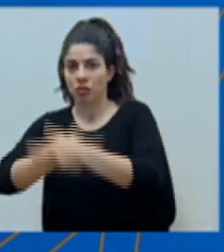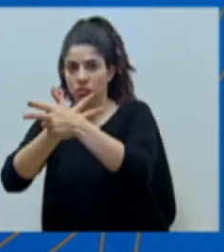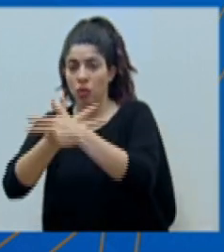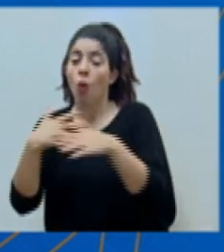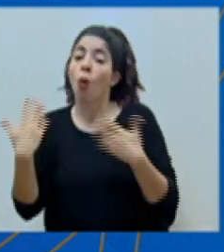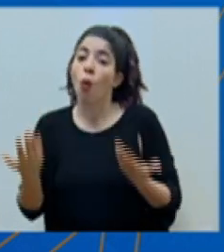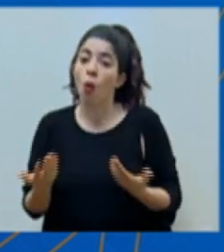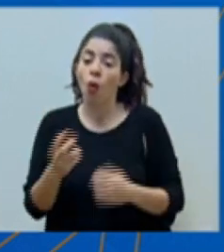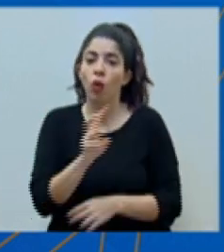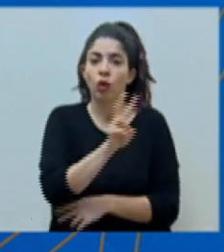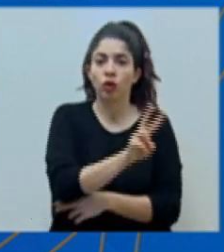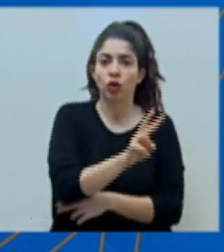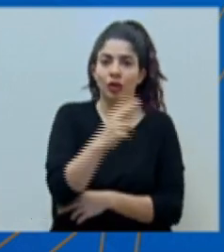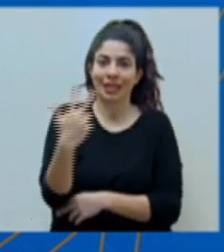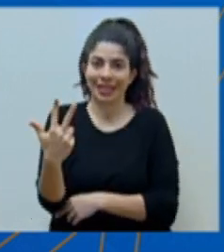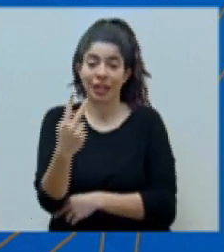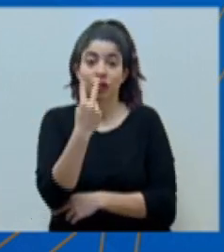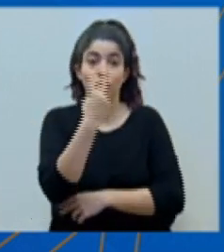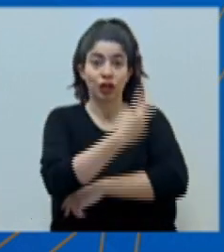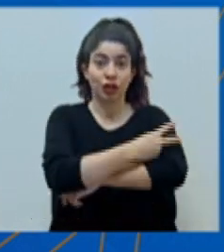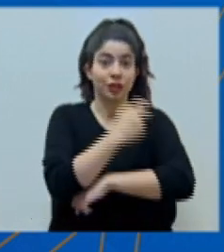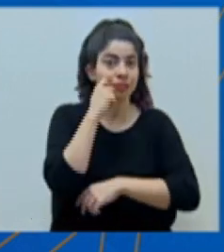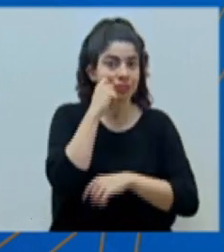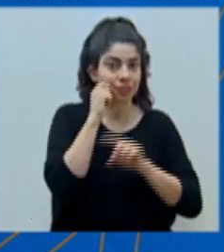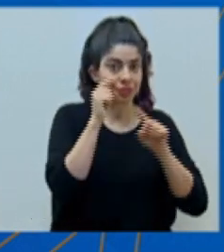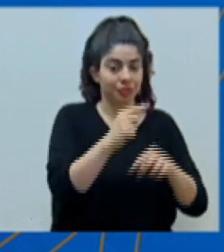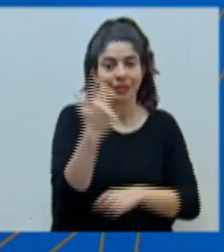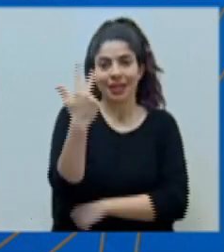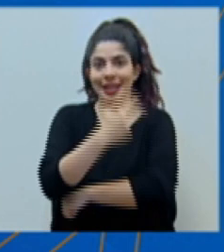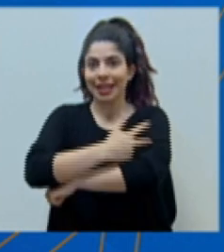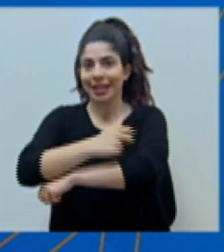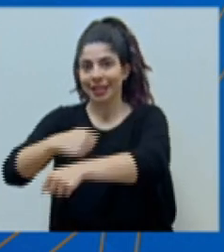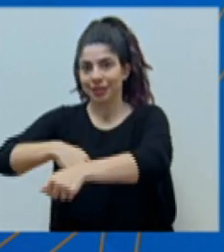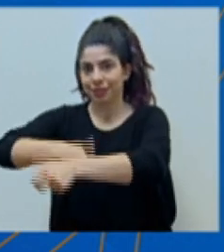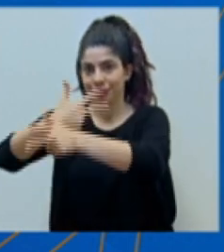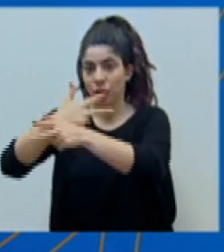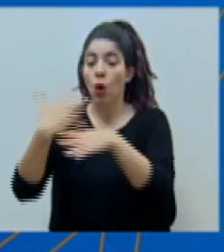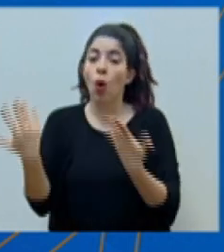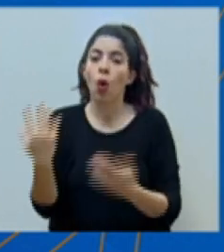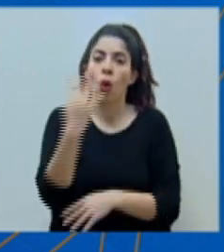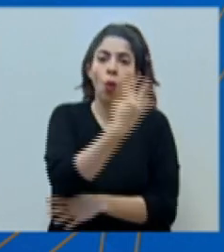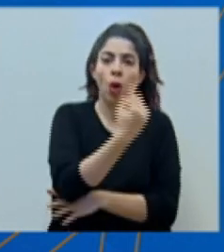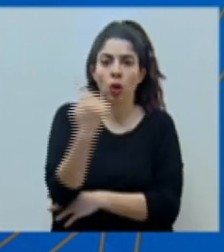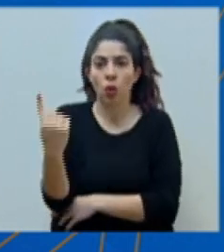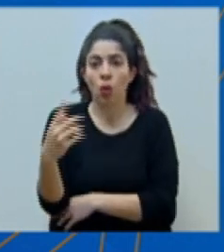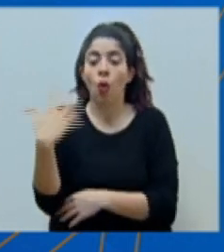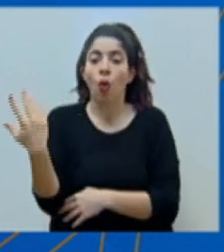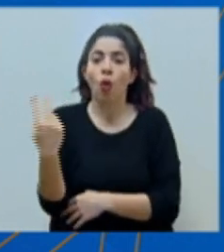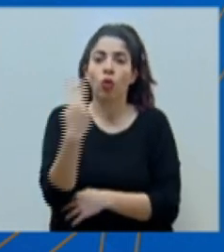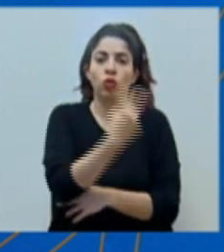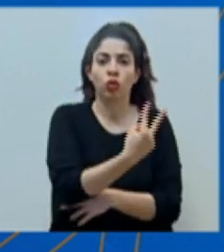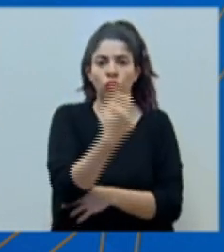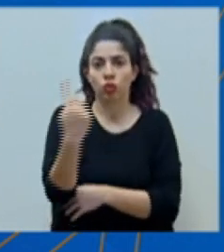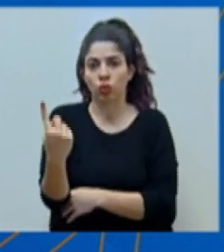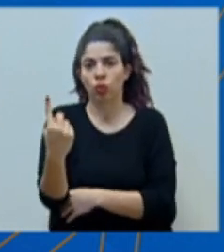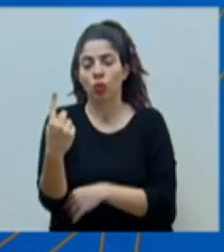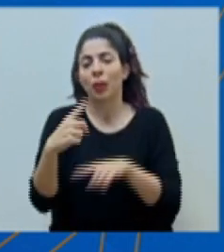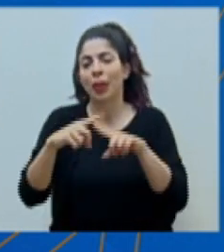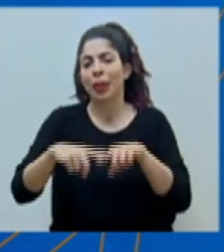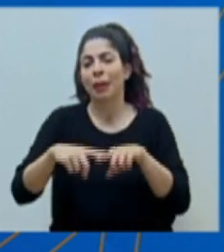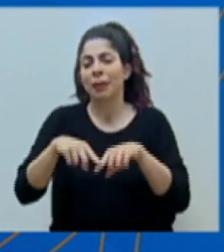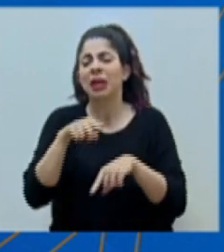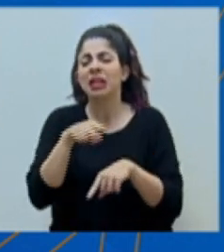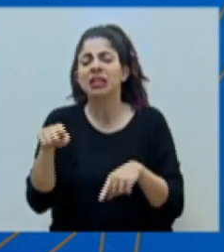o 2 días de presencialidad y 3 a distancia, o 4-1 o 2-1. ¿De qué va a depender